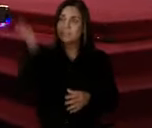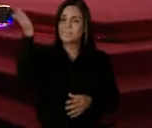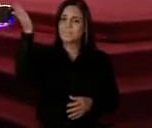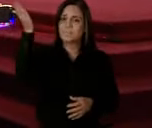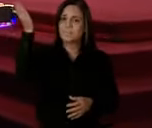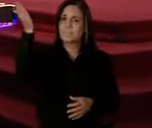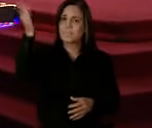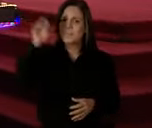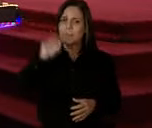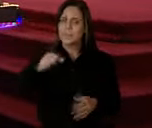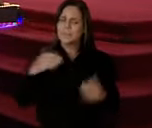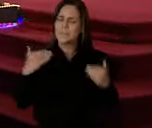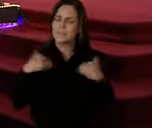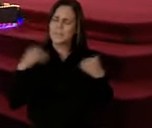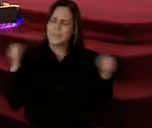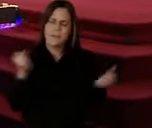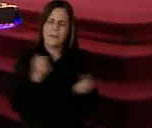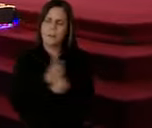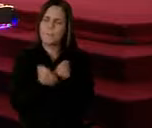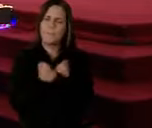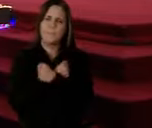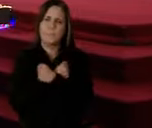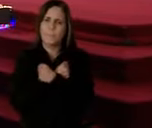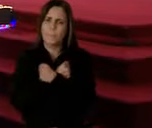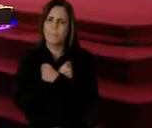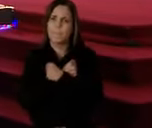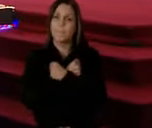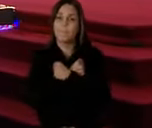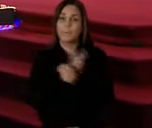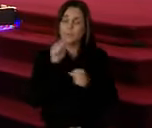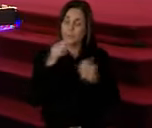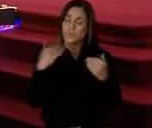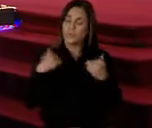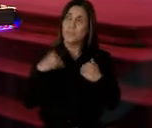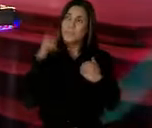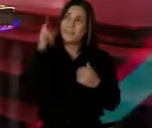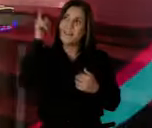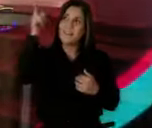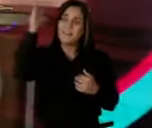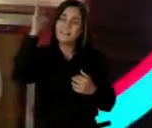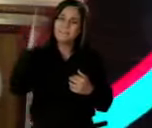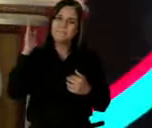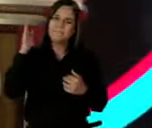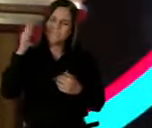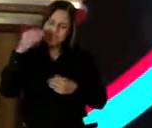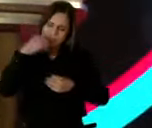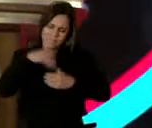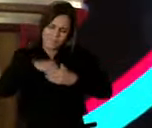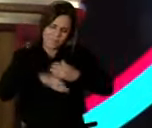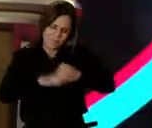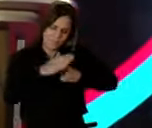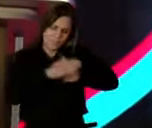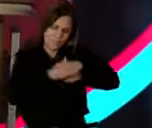Si tienes amor, lo tienes a Él en tu corazón.